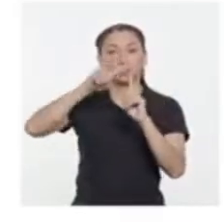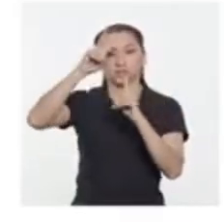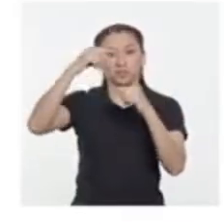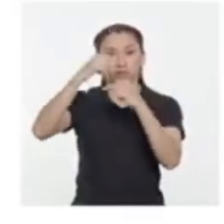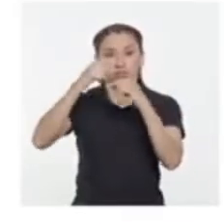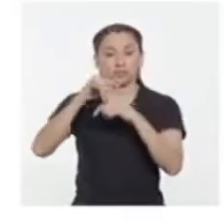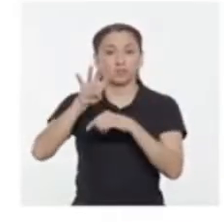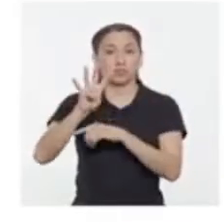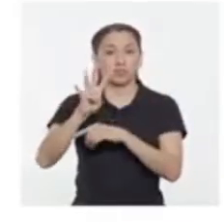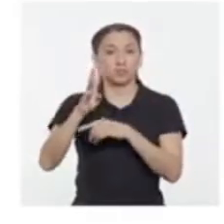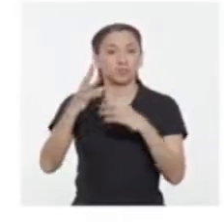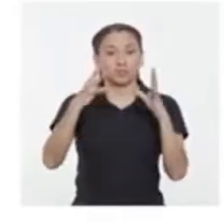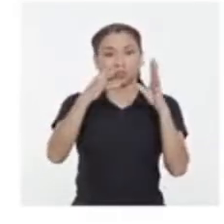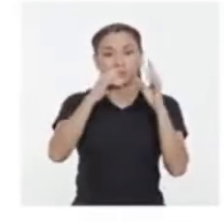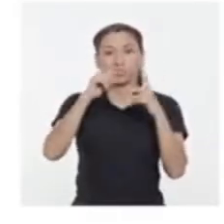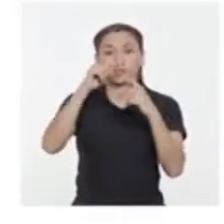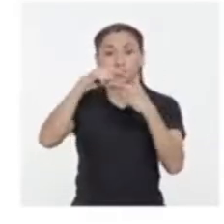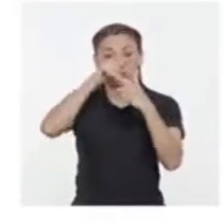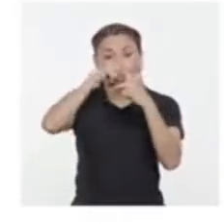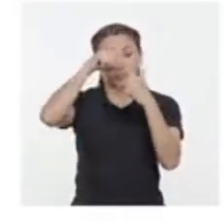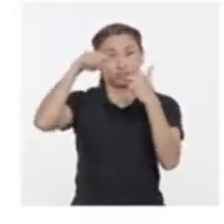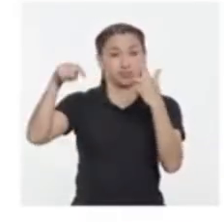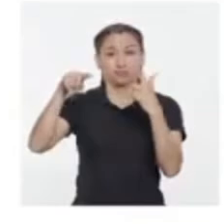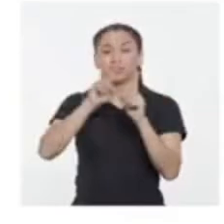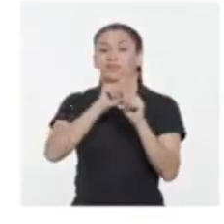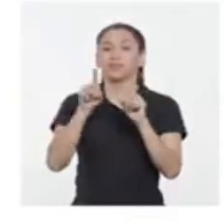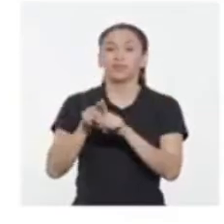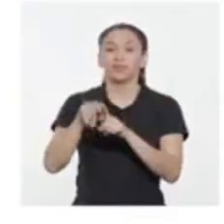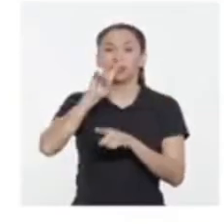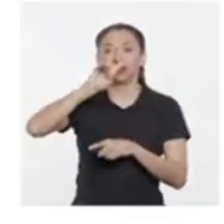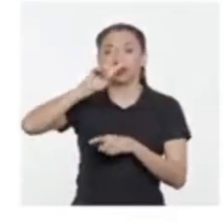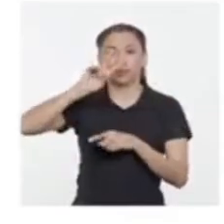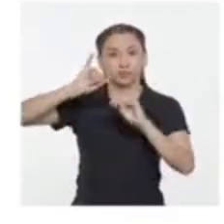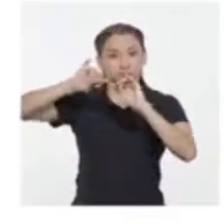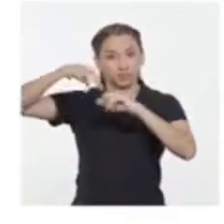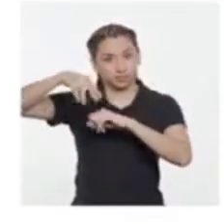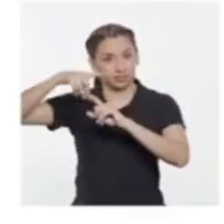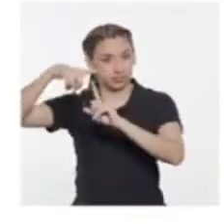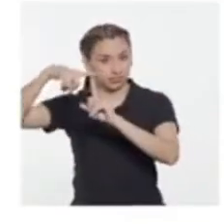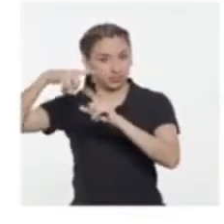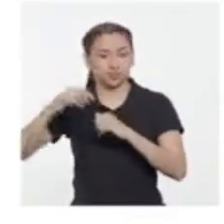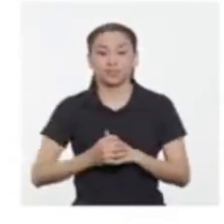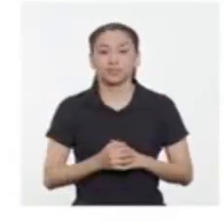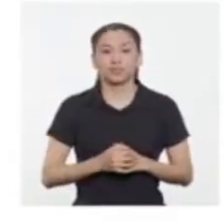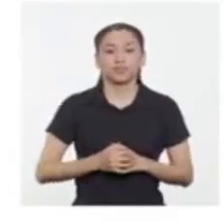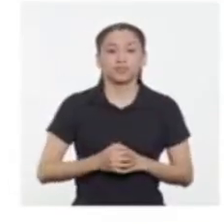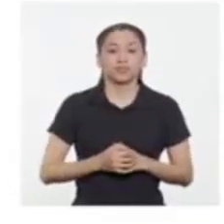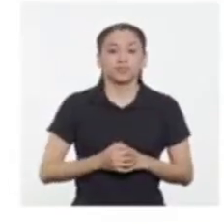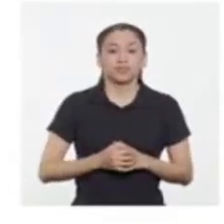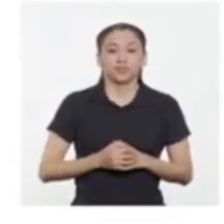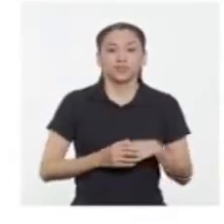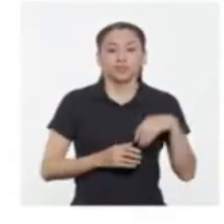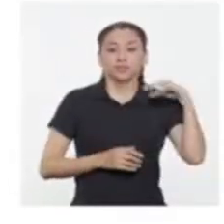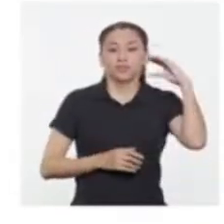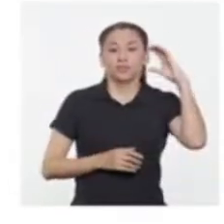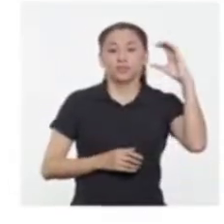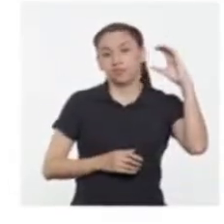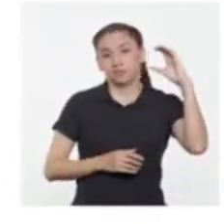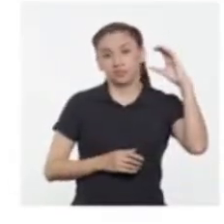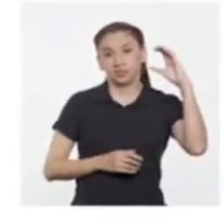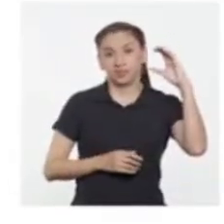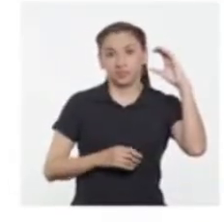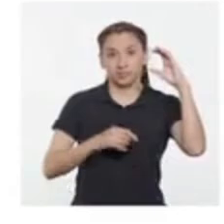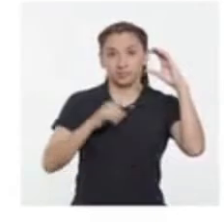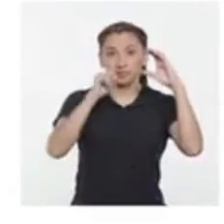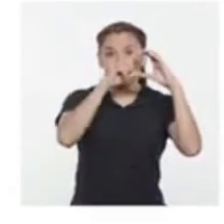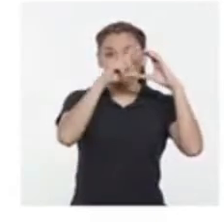4, y que al extraer la raíz cuadrada se obtiene que b es igual a 2 metros. Hallamos la longitud del listón C